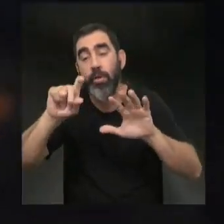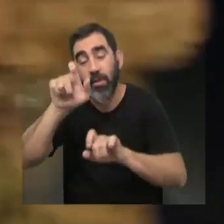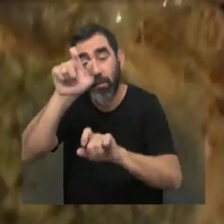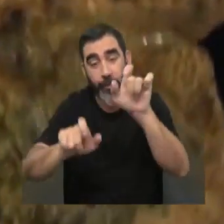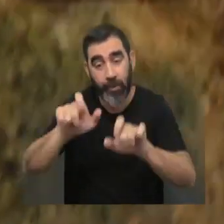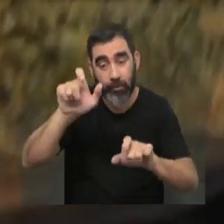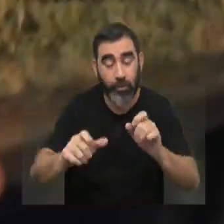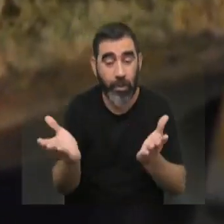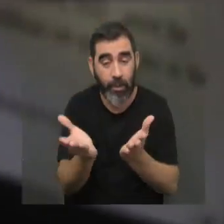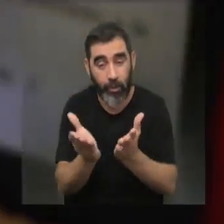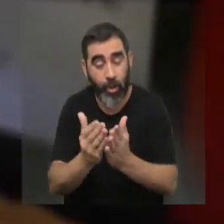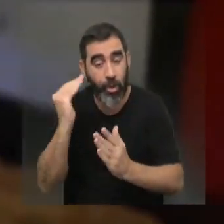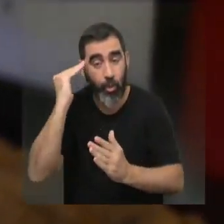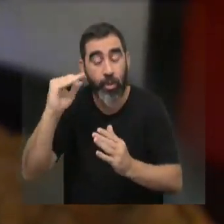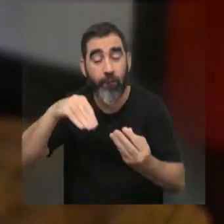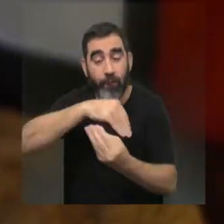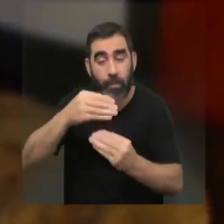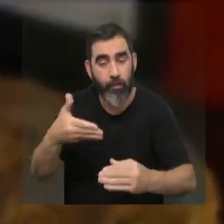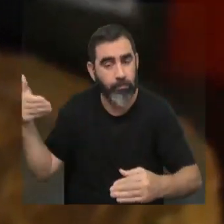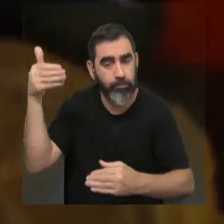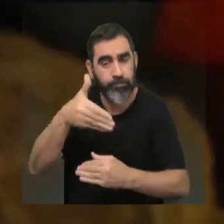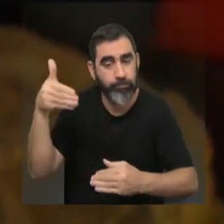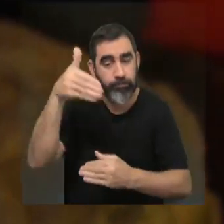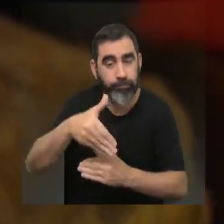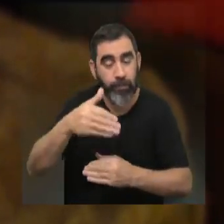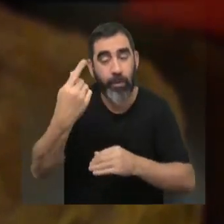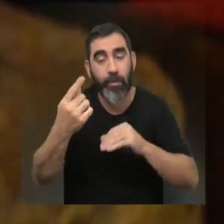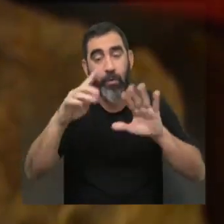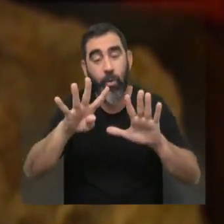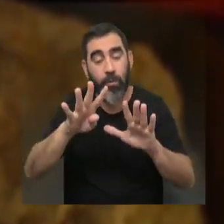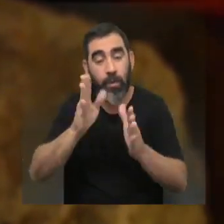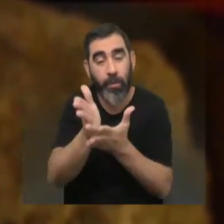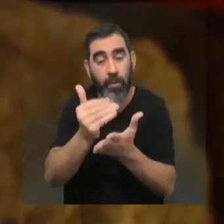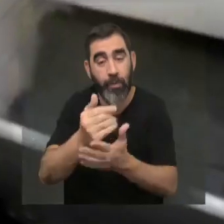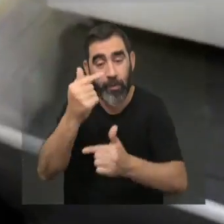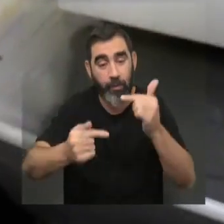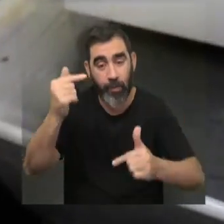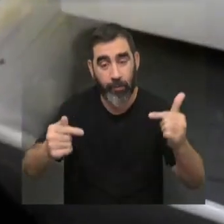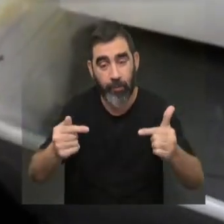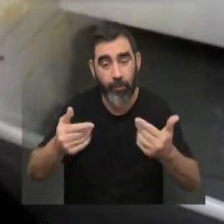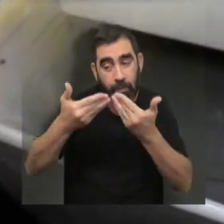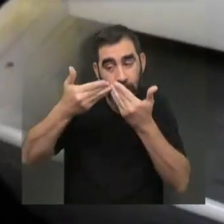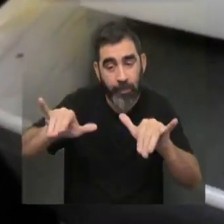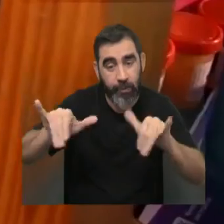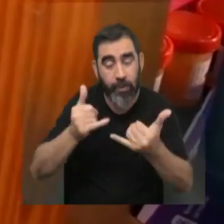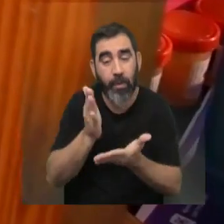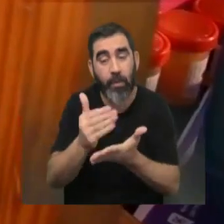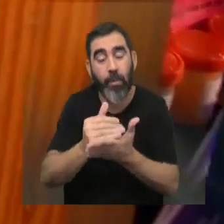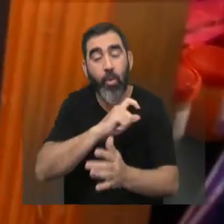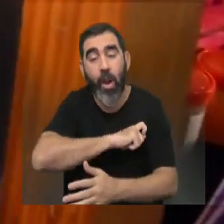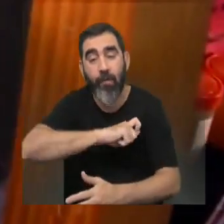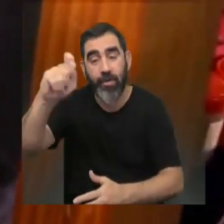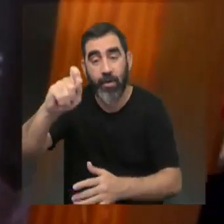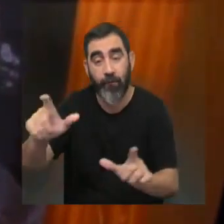personas, entre estudiantes, docentes y familias, participarán en las 19 ediciones departamentales que ya comenzaron en el departamento de La Valleja y